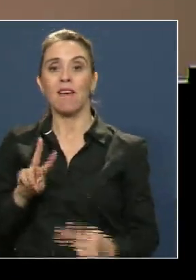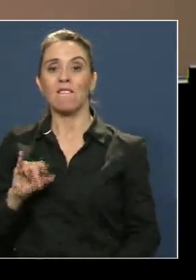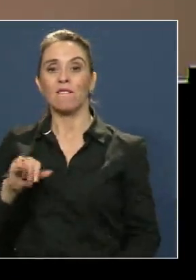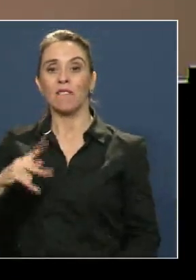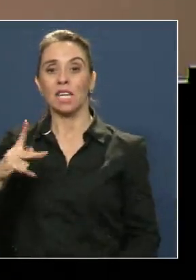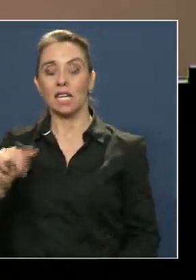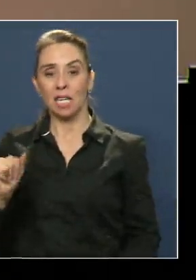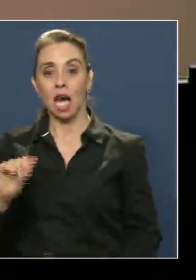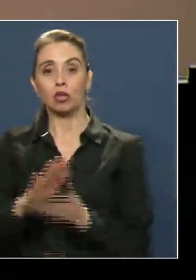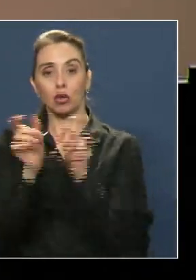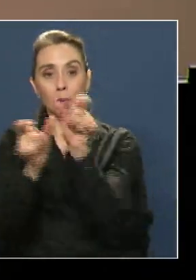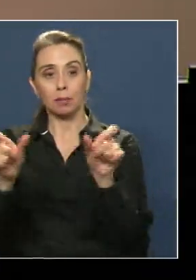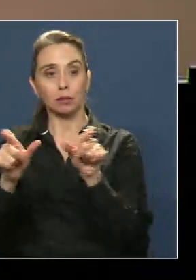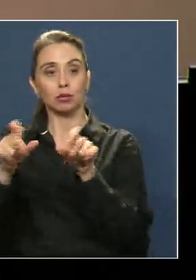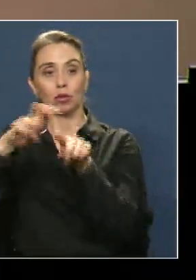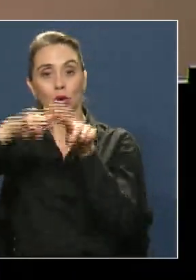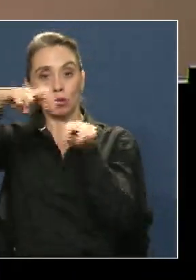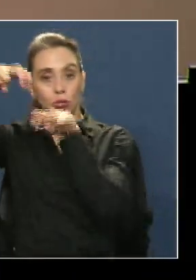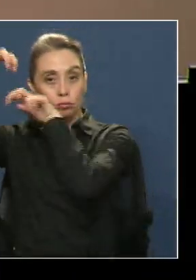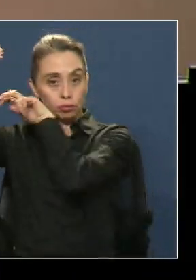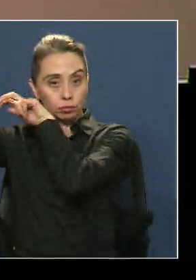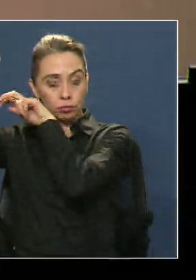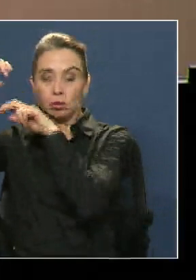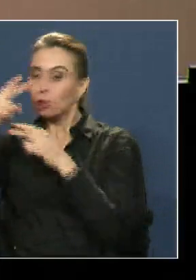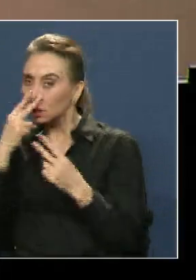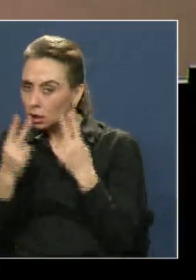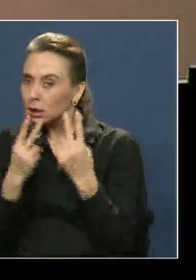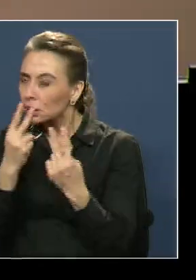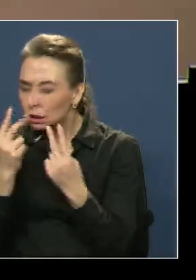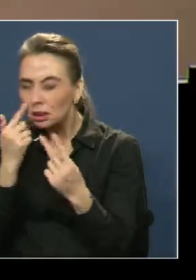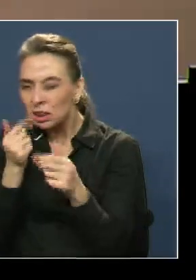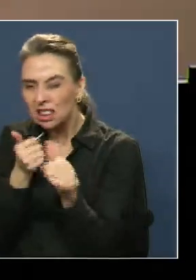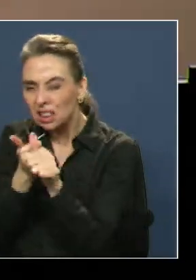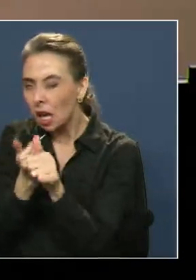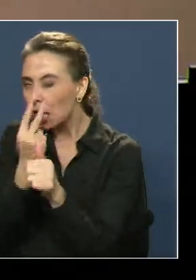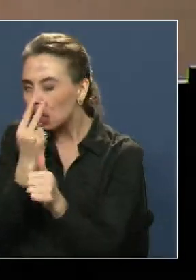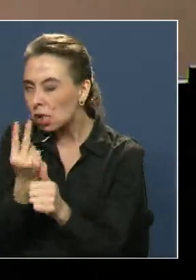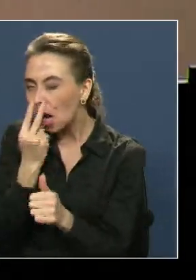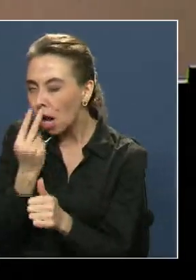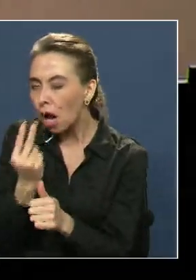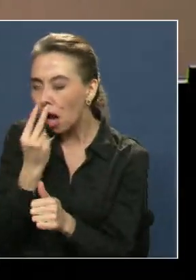los que están presentes acá y a todos los que han seguido y hemos seguido de cerca